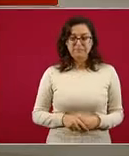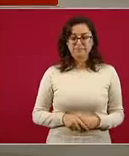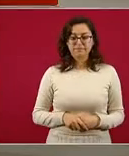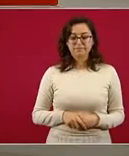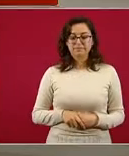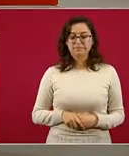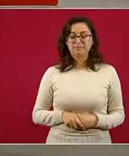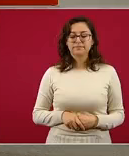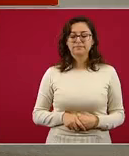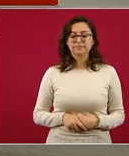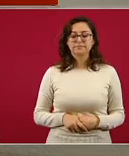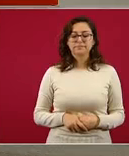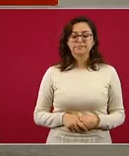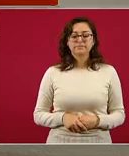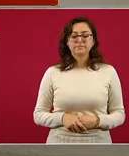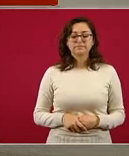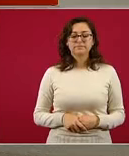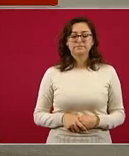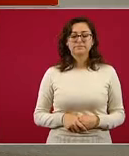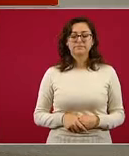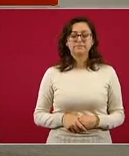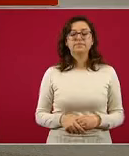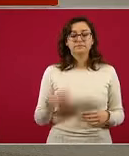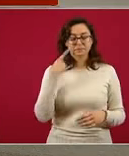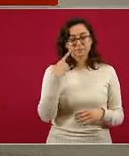Tercer elemento, bueno, vamos a mostrar aquí,